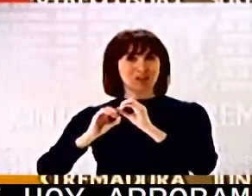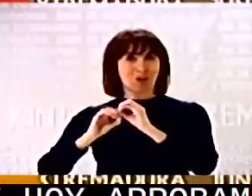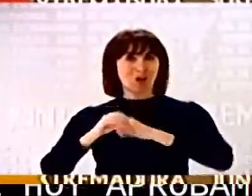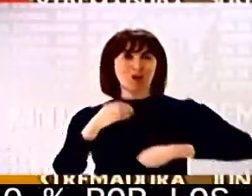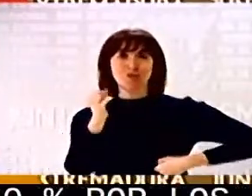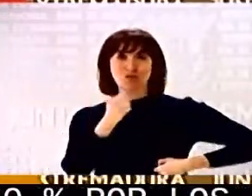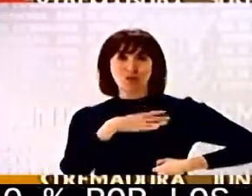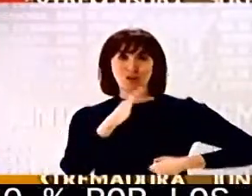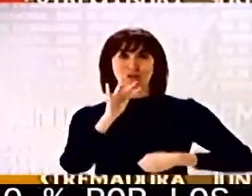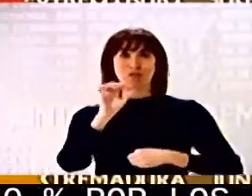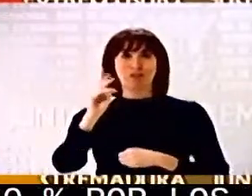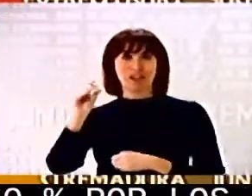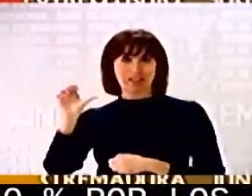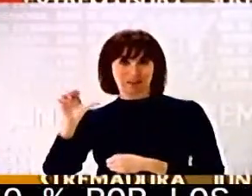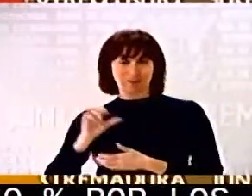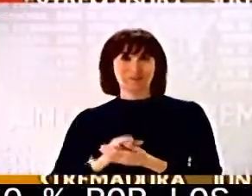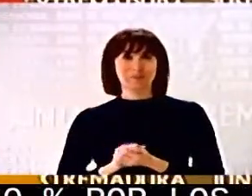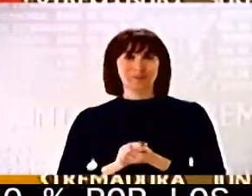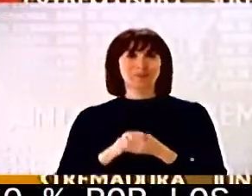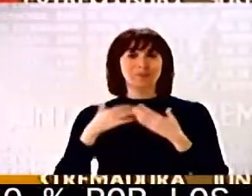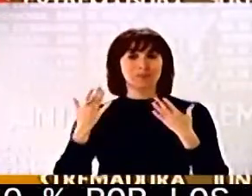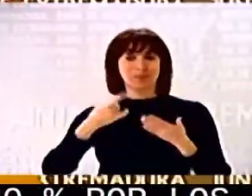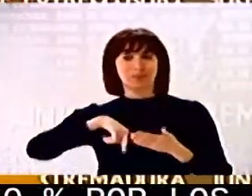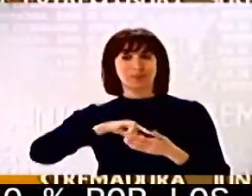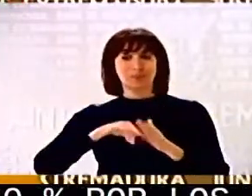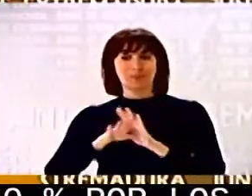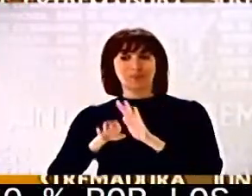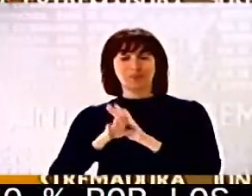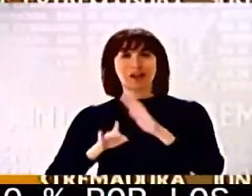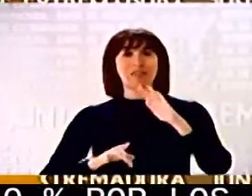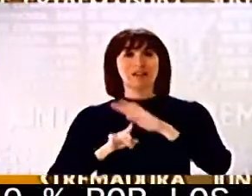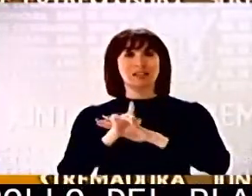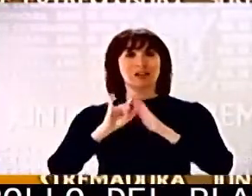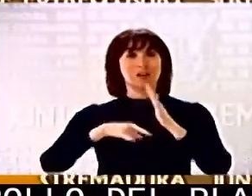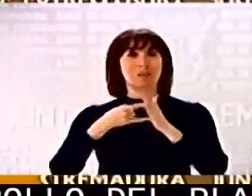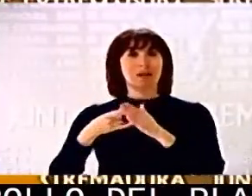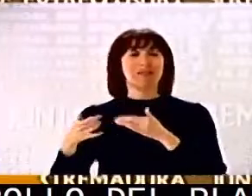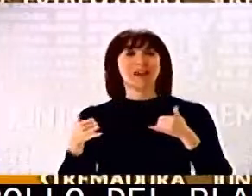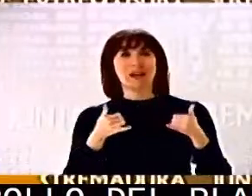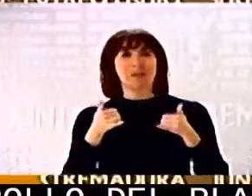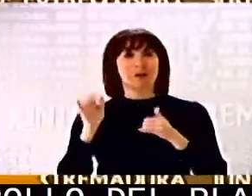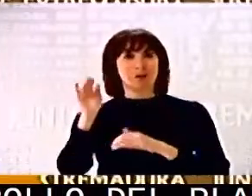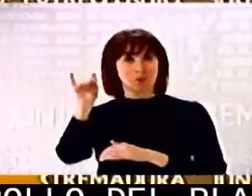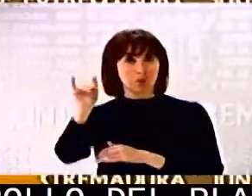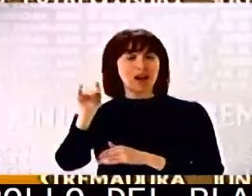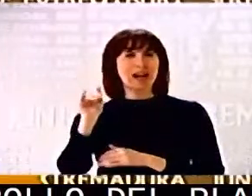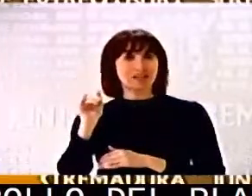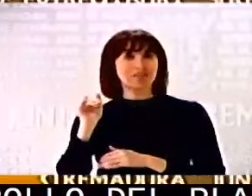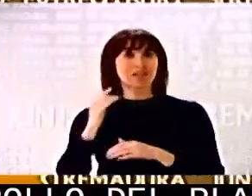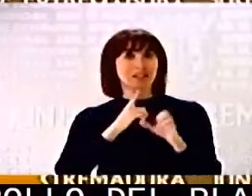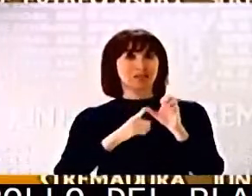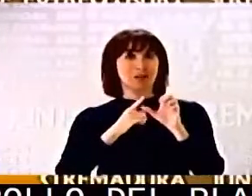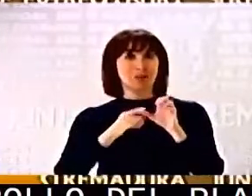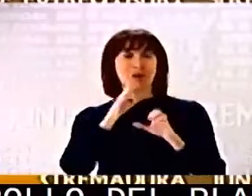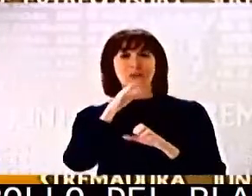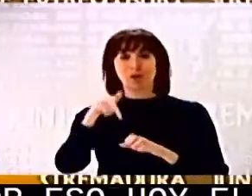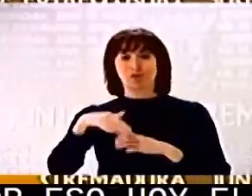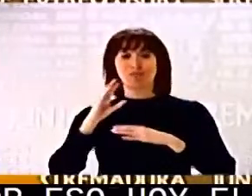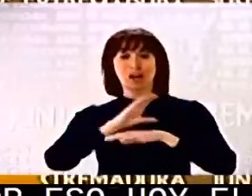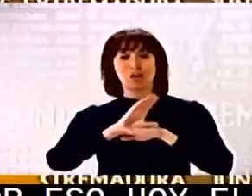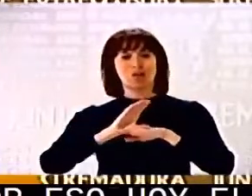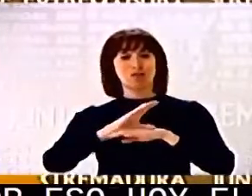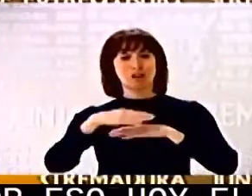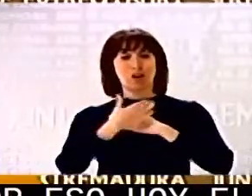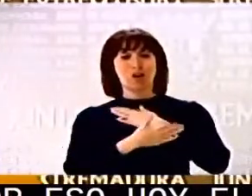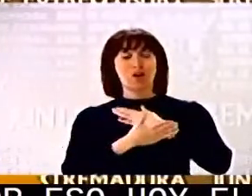fondos FEDER. Continuamos con el desarrollo del Plan de Caminos Rurales de Extremadura y por eso hoy el Consejo de Gobierno, en